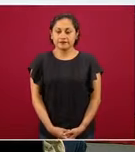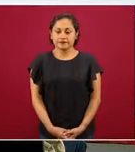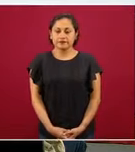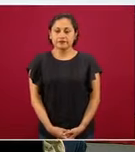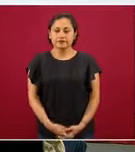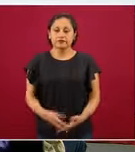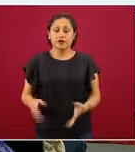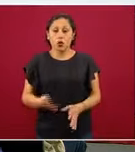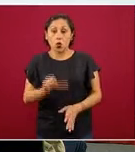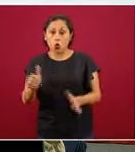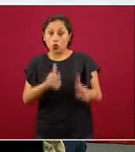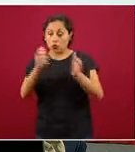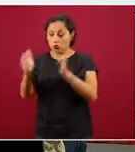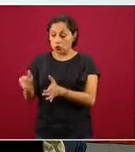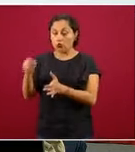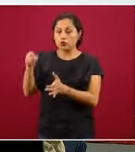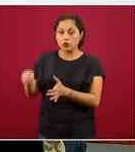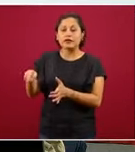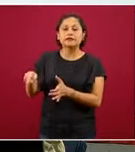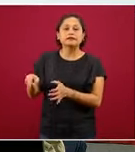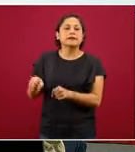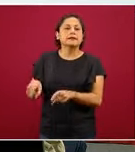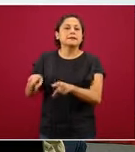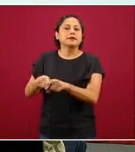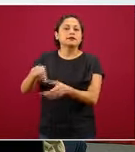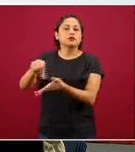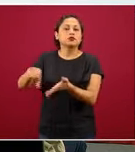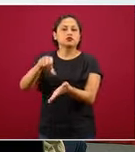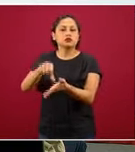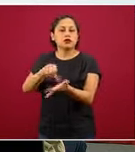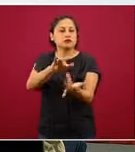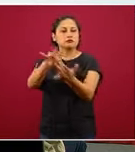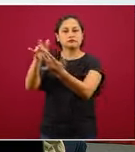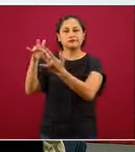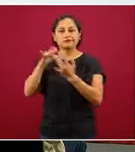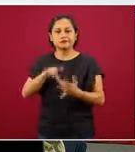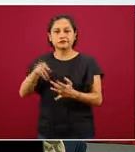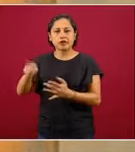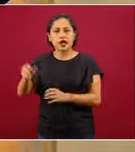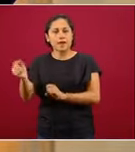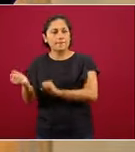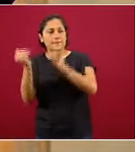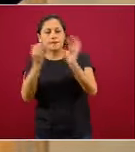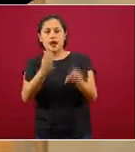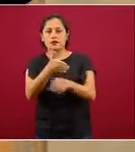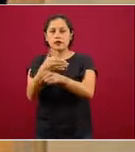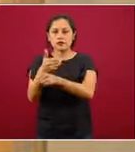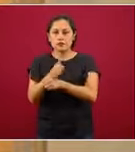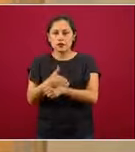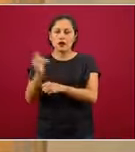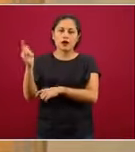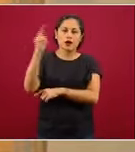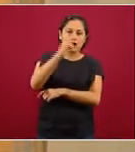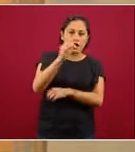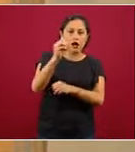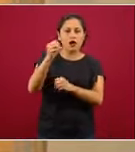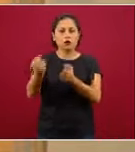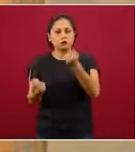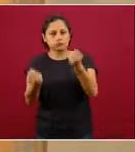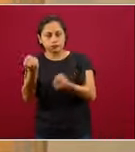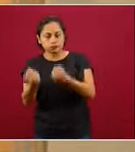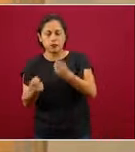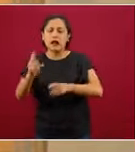despacho secundario es el que hace el centro regulador. Ya puede mandar una ambulancia vía terrestre o aérea, dependiendo de las condiciones del paciente, las